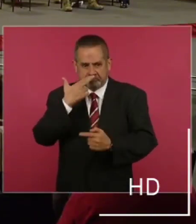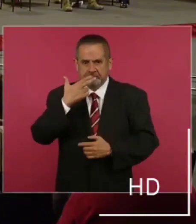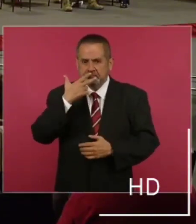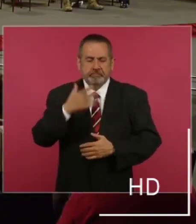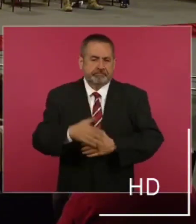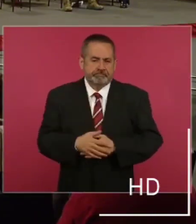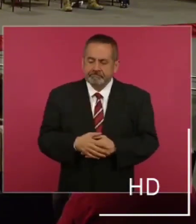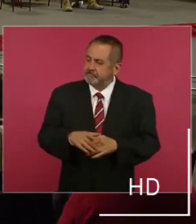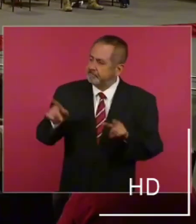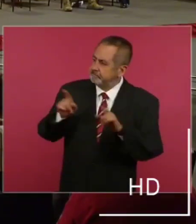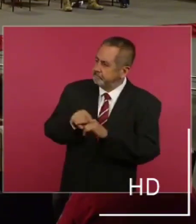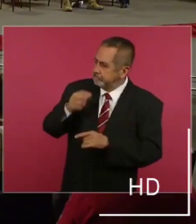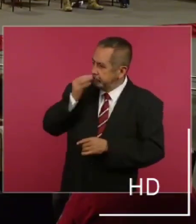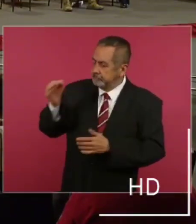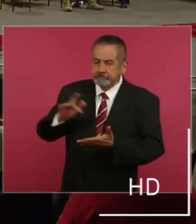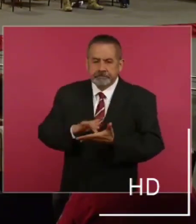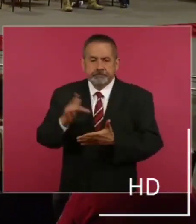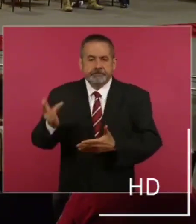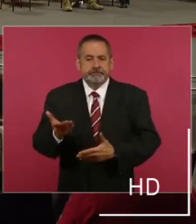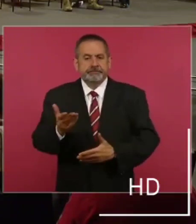Es cuanto. Gracias.